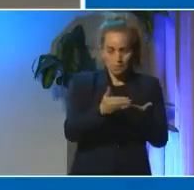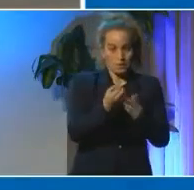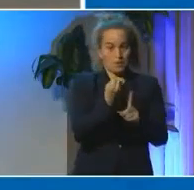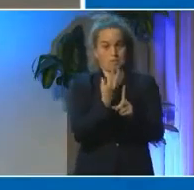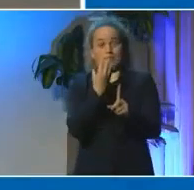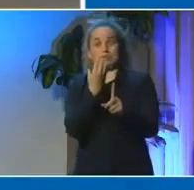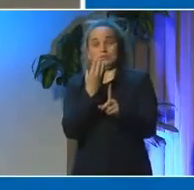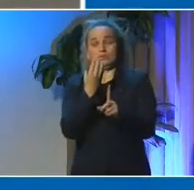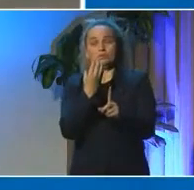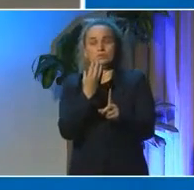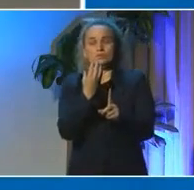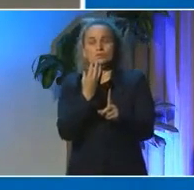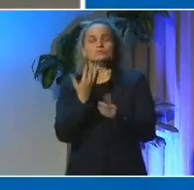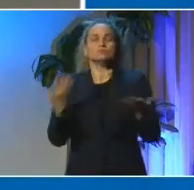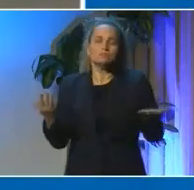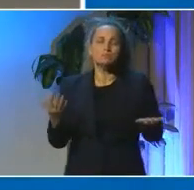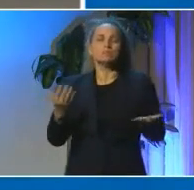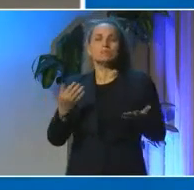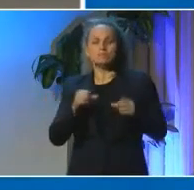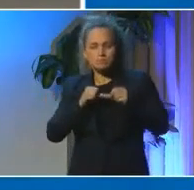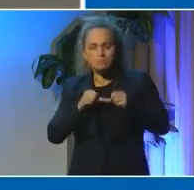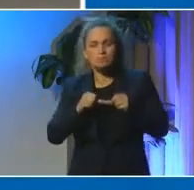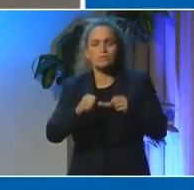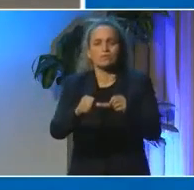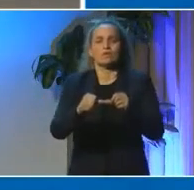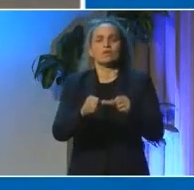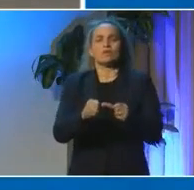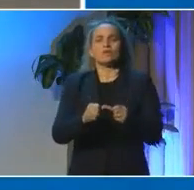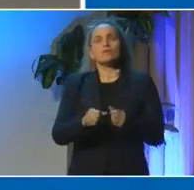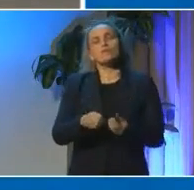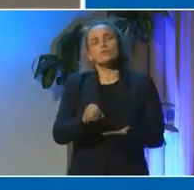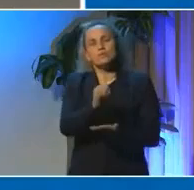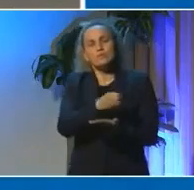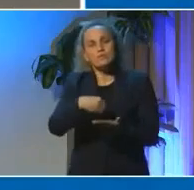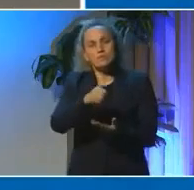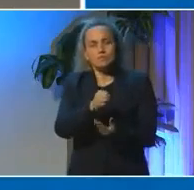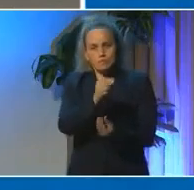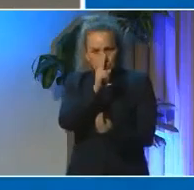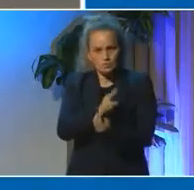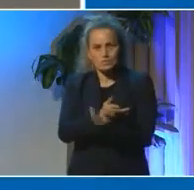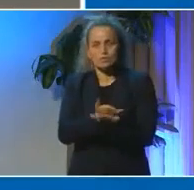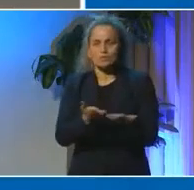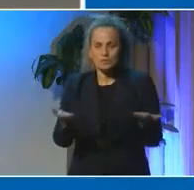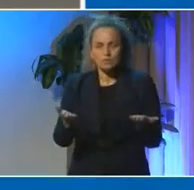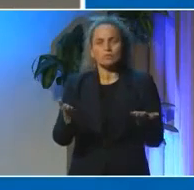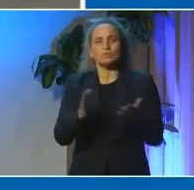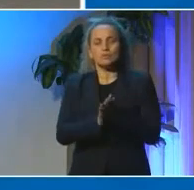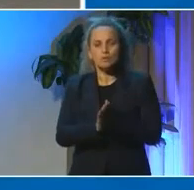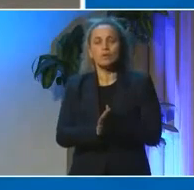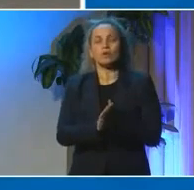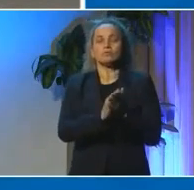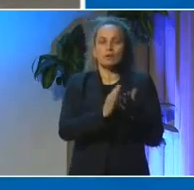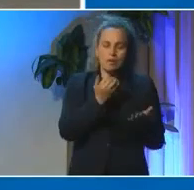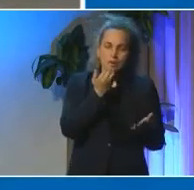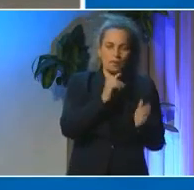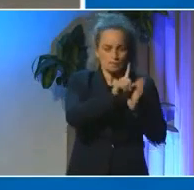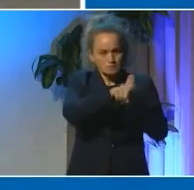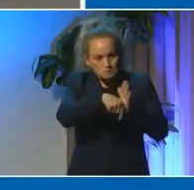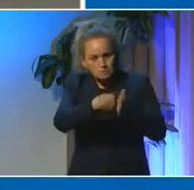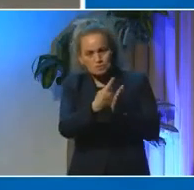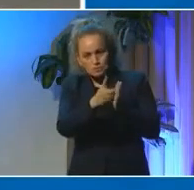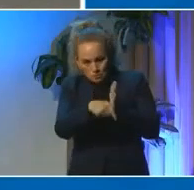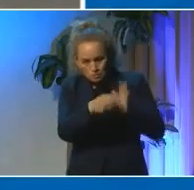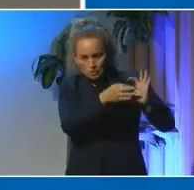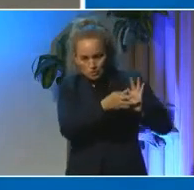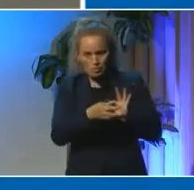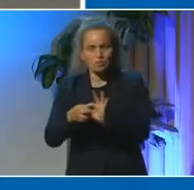detrás en biodiversidad en conservación en reducción de emisiones en circularidad y hablando de circularidad yo creo que